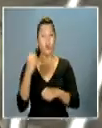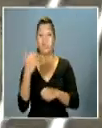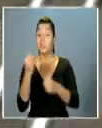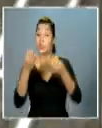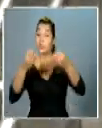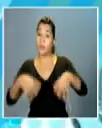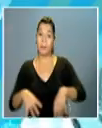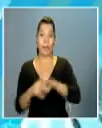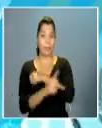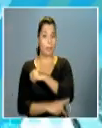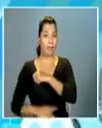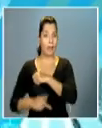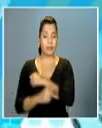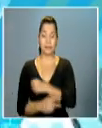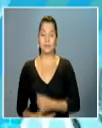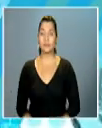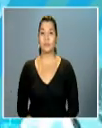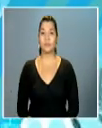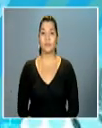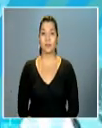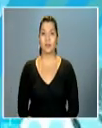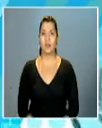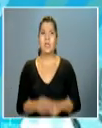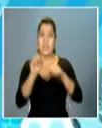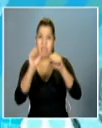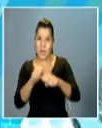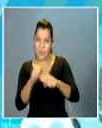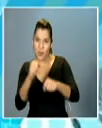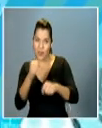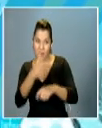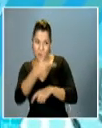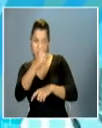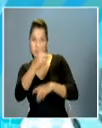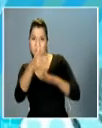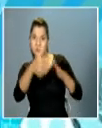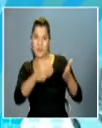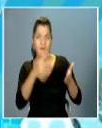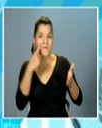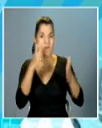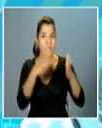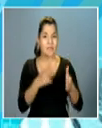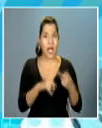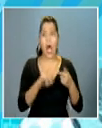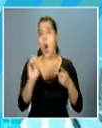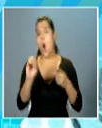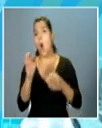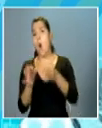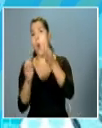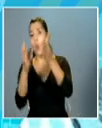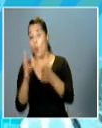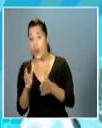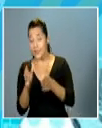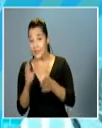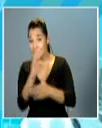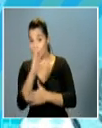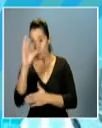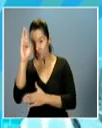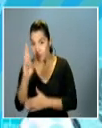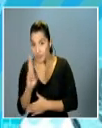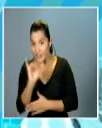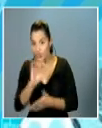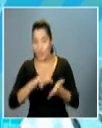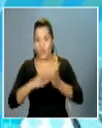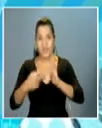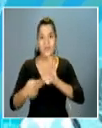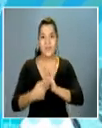este momento. El que hayan tocado a un fiscal, lo mismo que si hubieran tocado a un juez de la República, es una